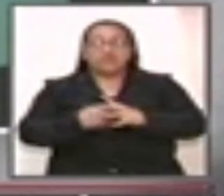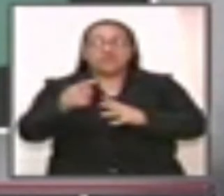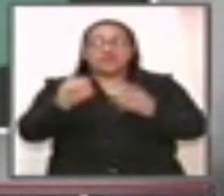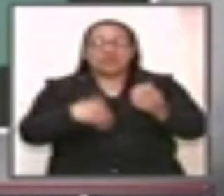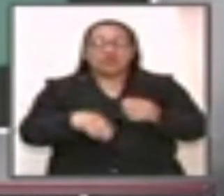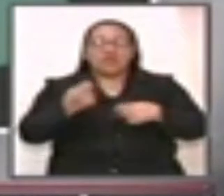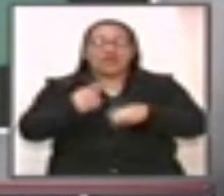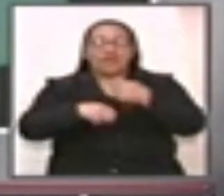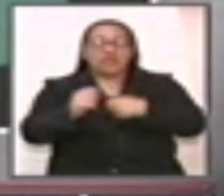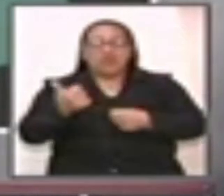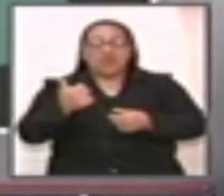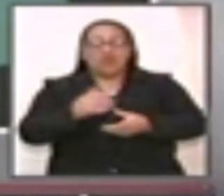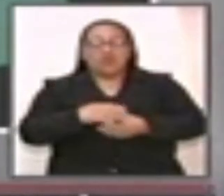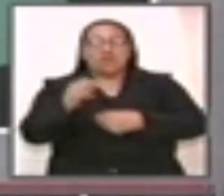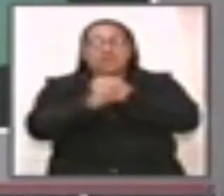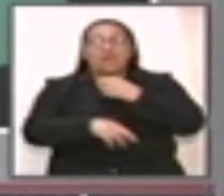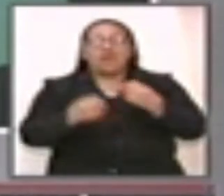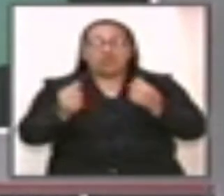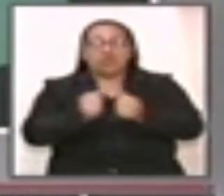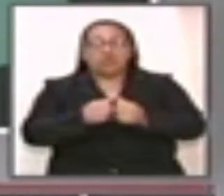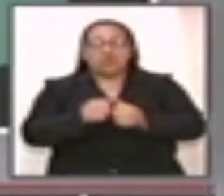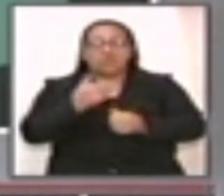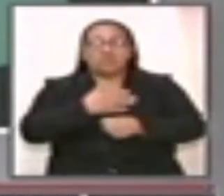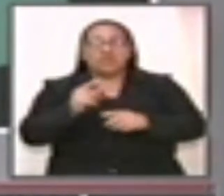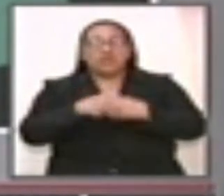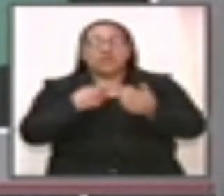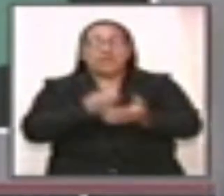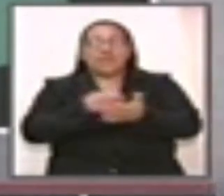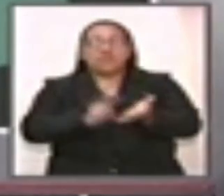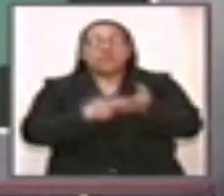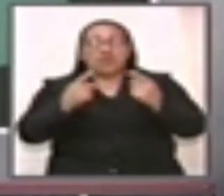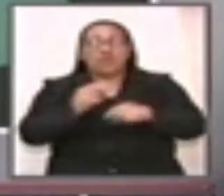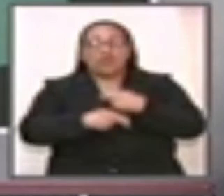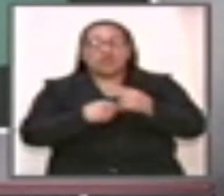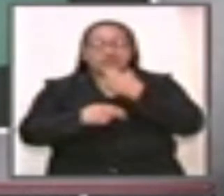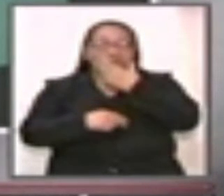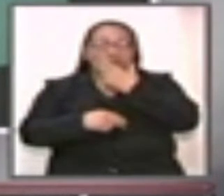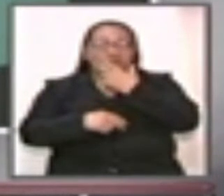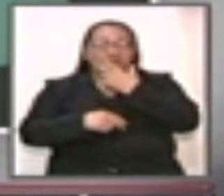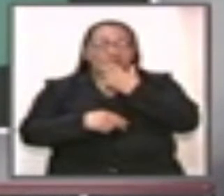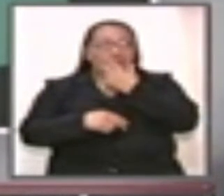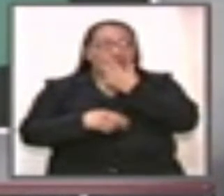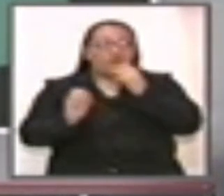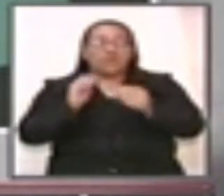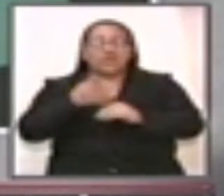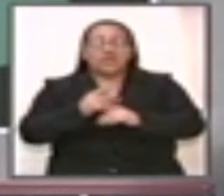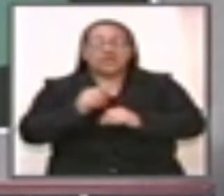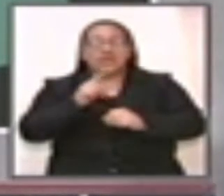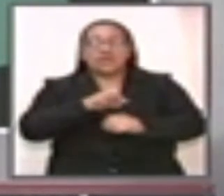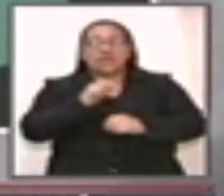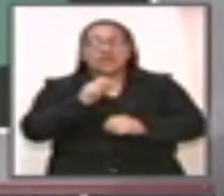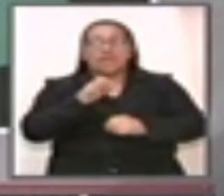México exportan a países con preferencias arancelarias en el acuerdo NAFTA, por ejemplo, o cuando entre en vigencia el